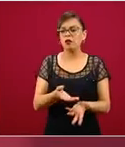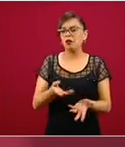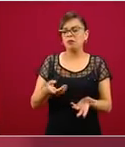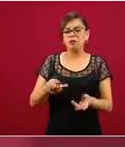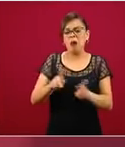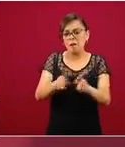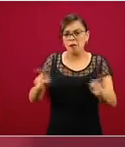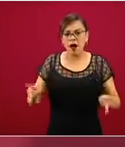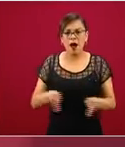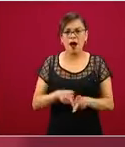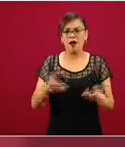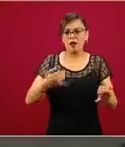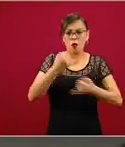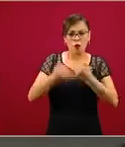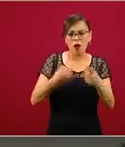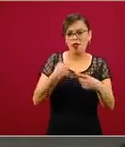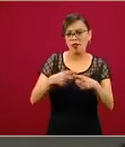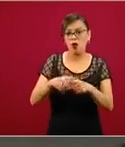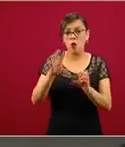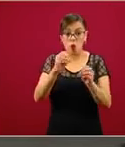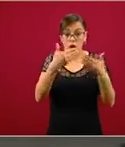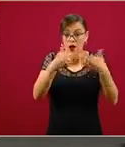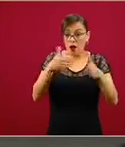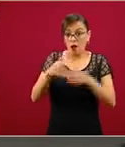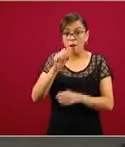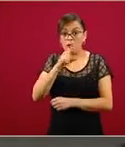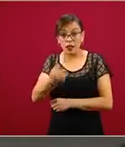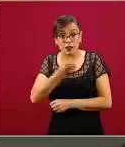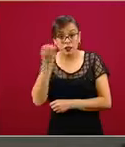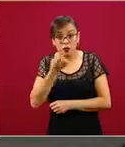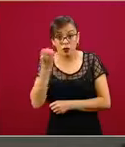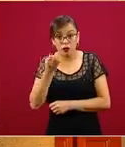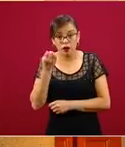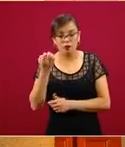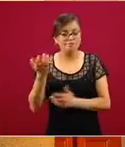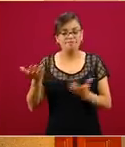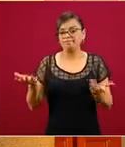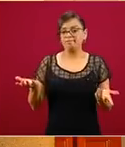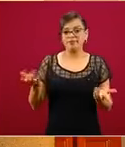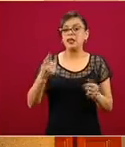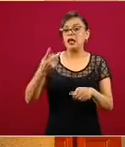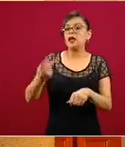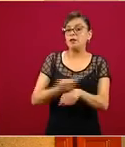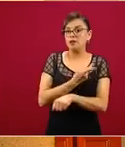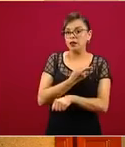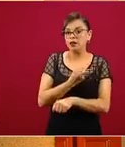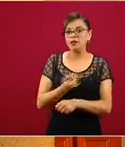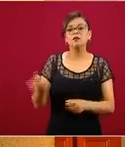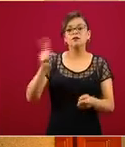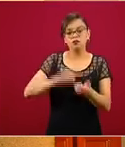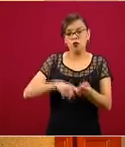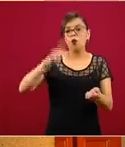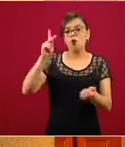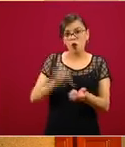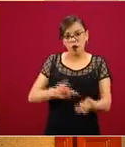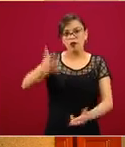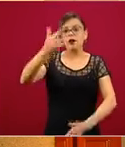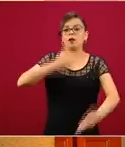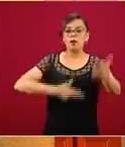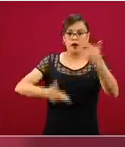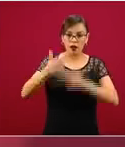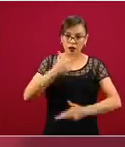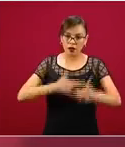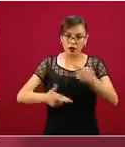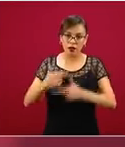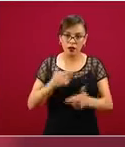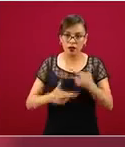de recreación, o abrir escuelas, irremediablemente lo que va a ocurrir es que reemerja la epidemia en el